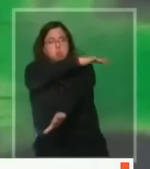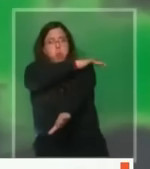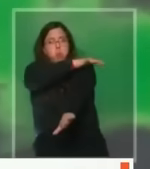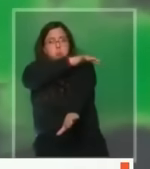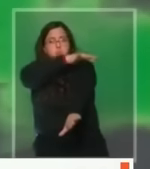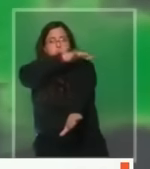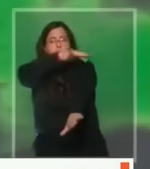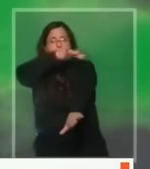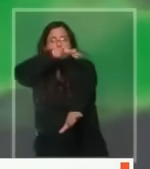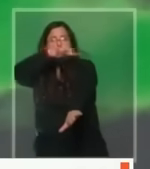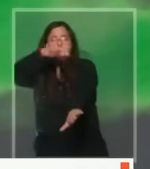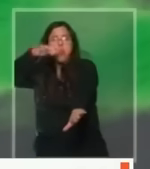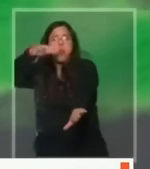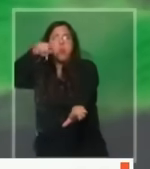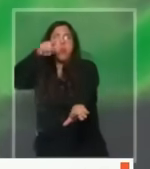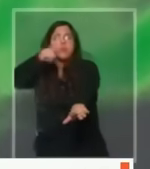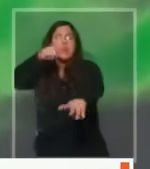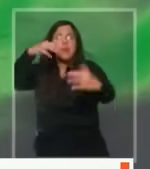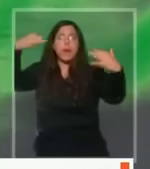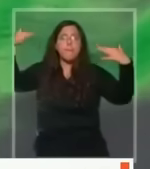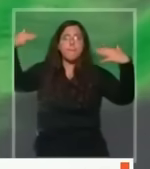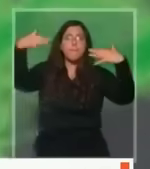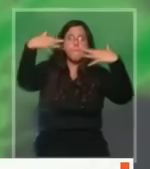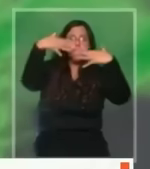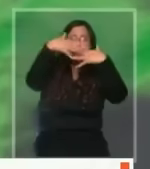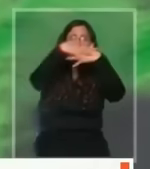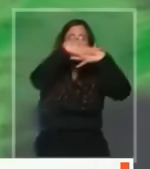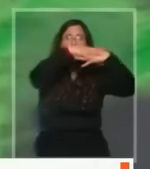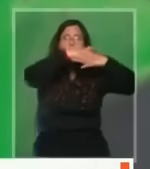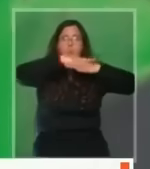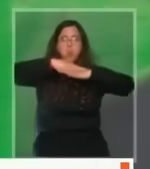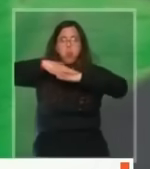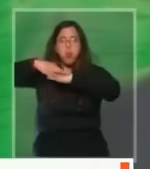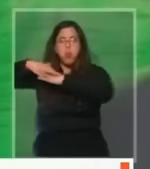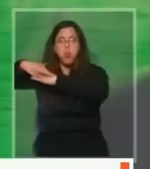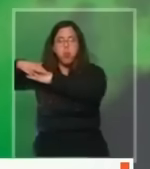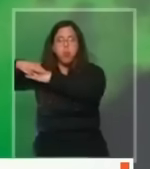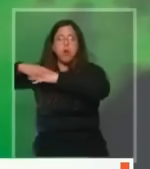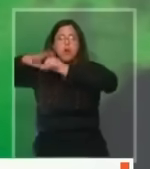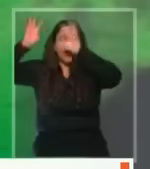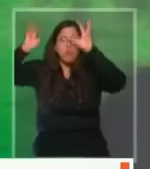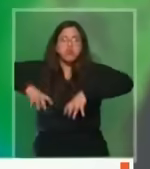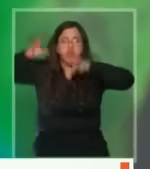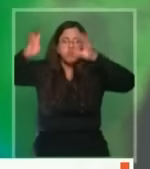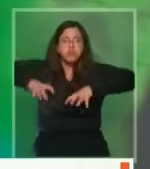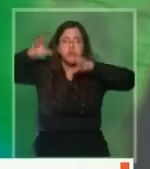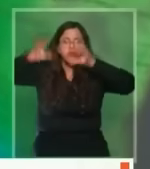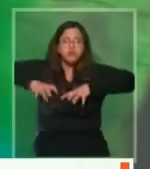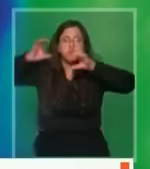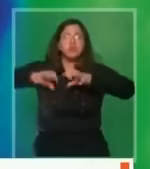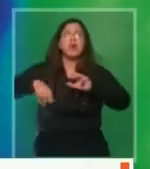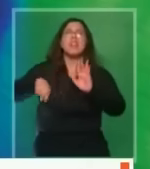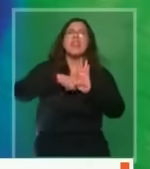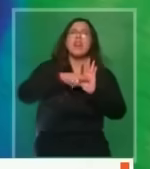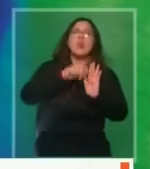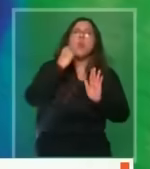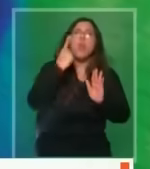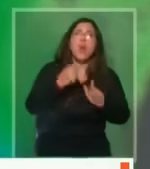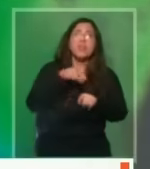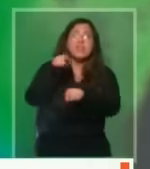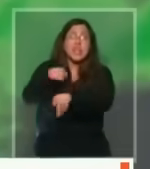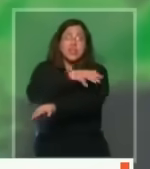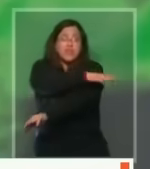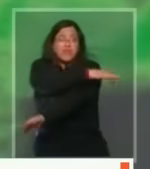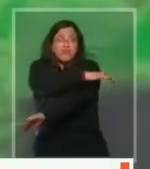ahí finalmente le inyecta humedad a los sistemas frontales y los deja mucho más potentes. ¿Cuál es la mala noticia? Es que un río atmosférico, al